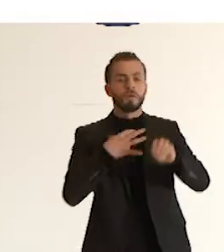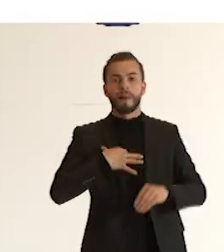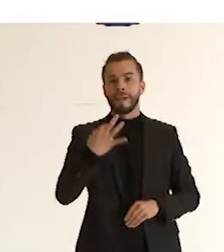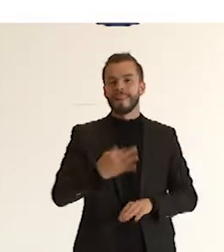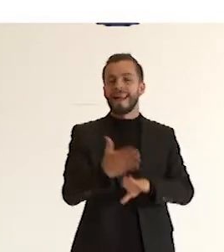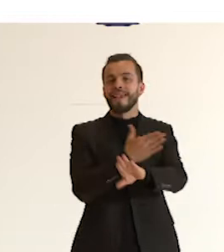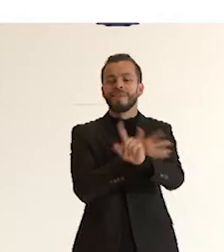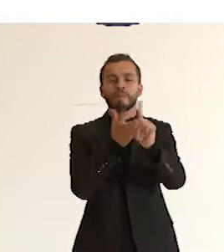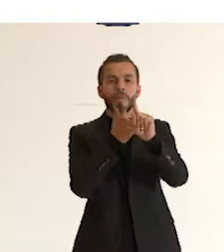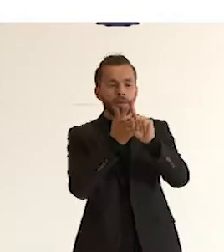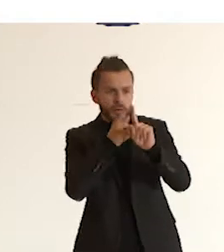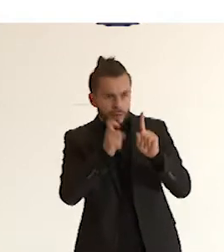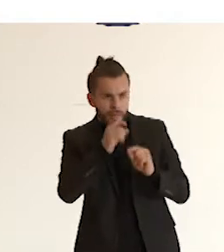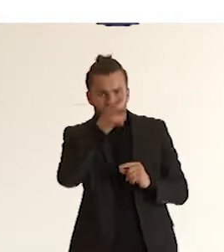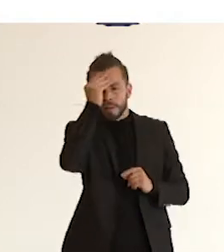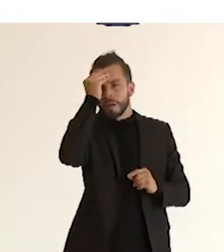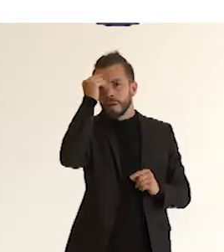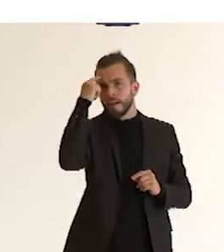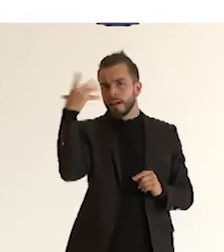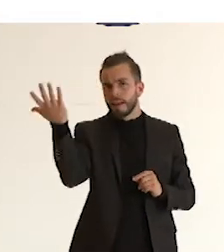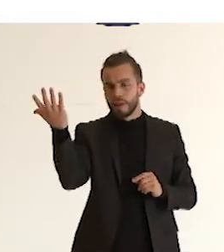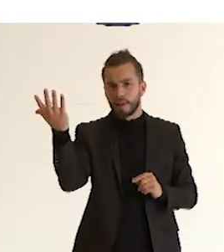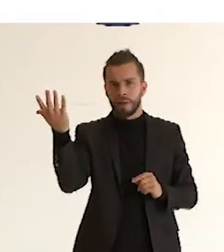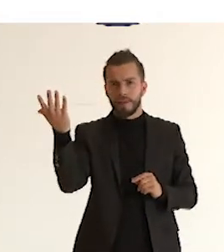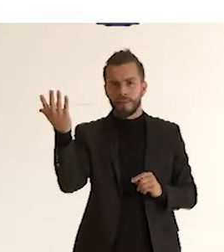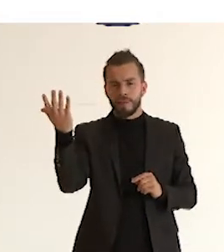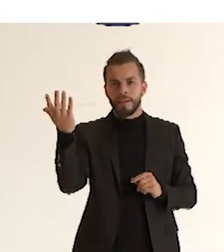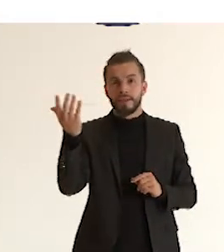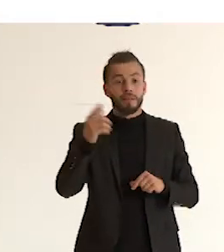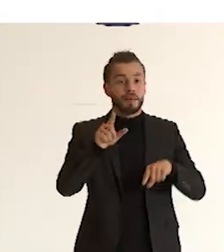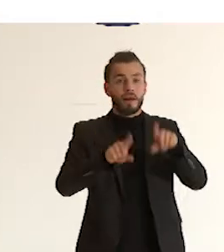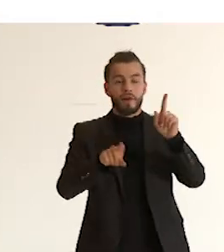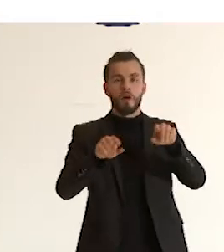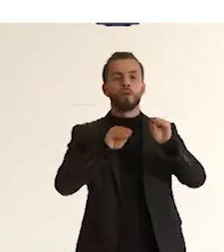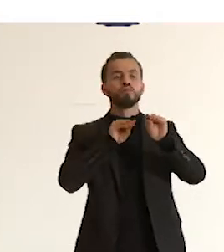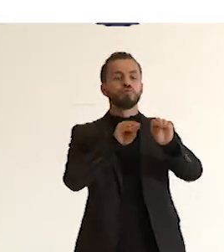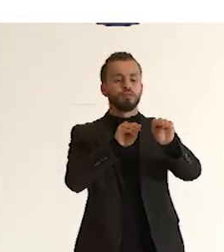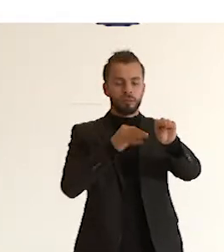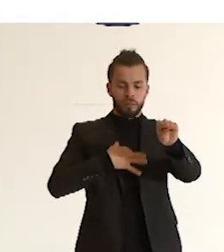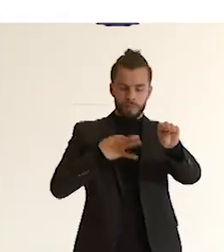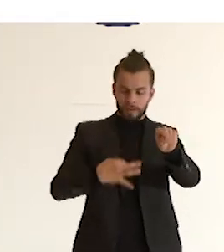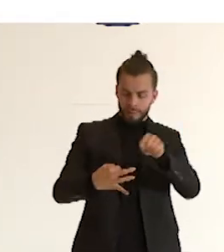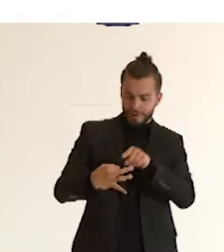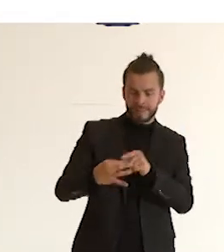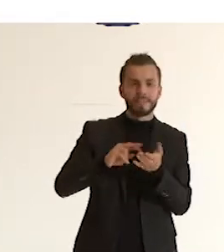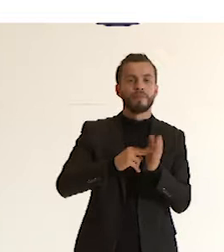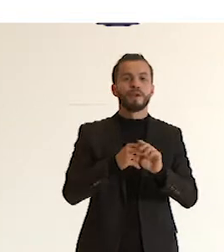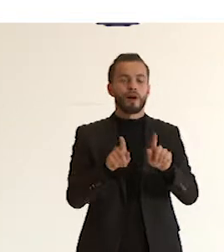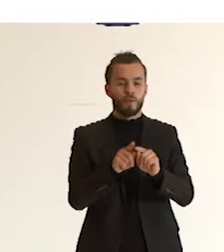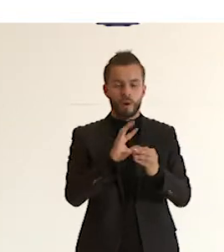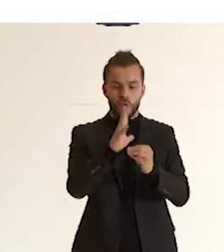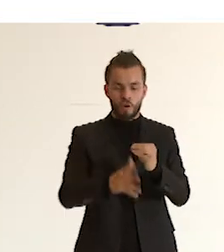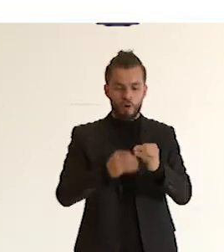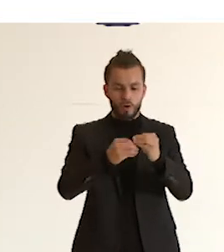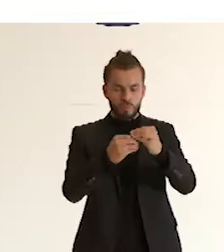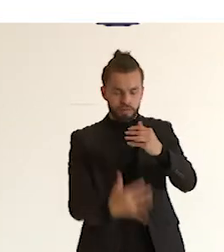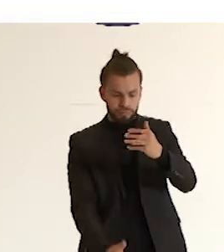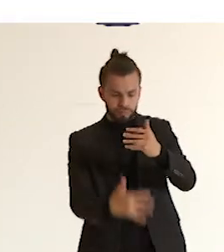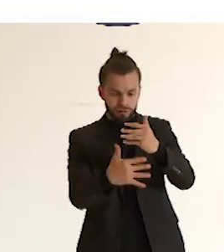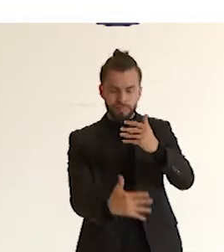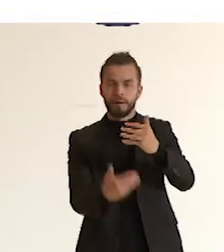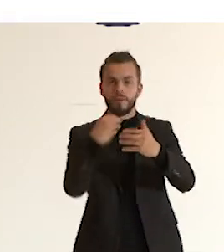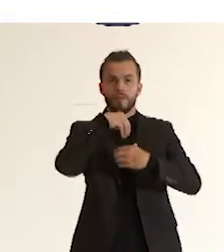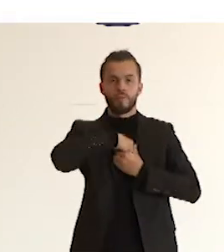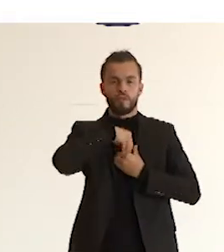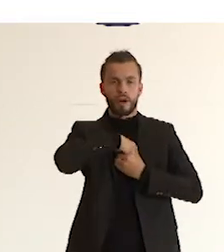haciendo formación ética sobre todo lo que se está trabajando es un código moral específico es decir un conjunto de valores que queremos